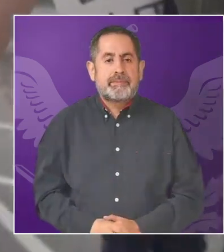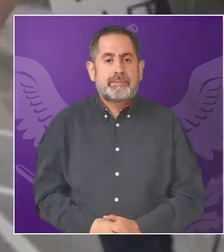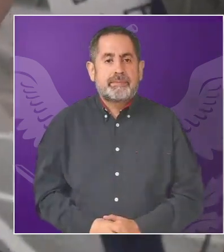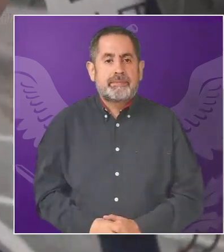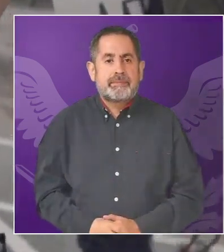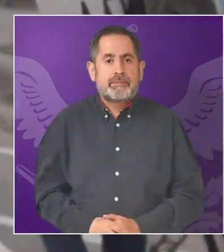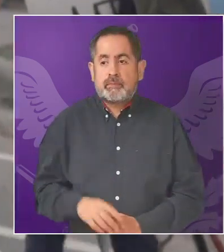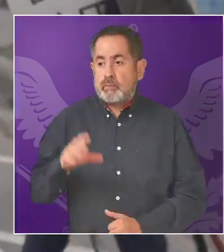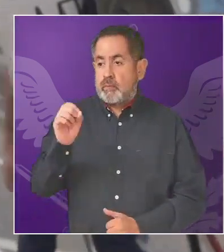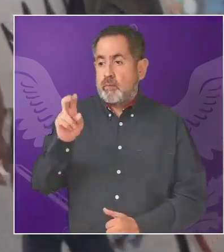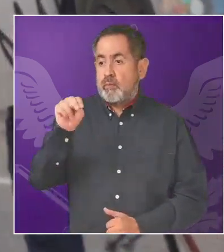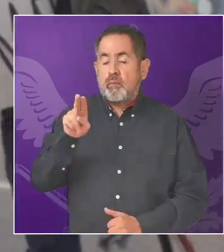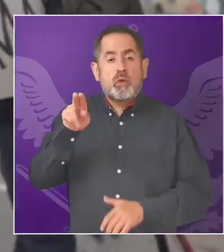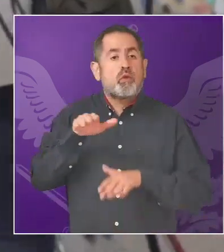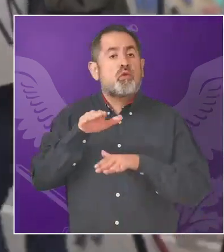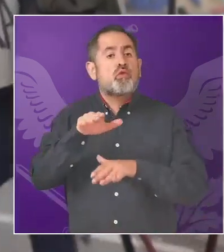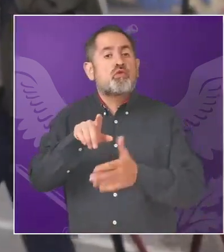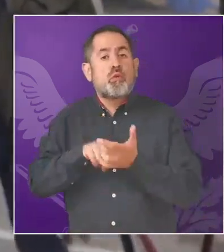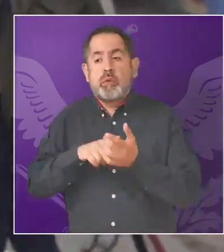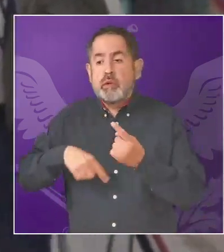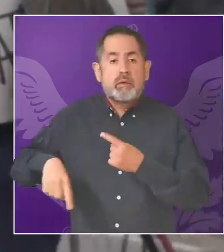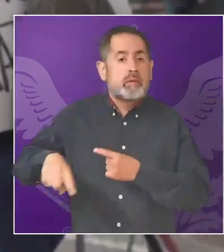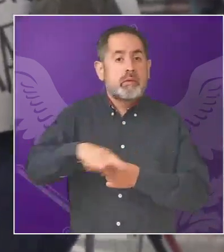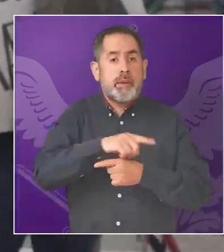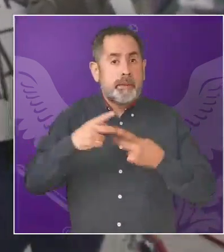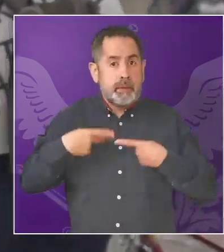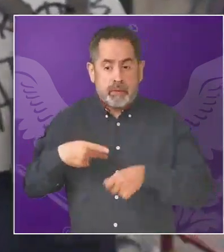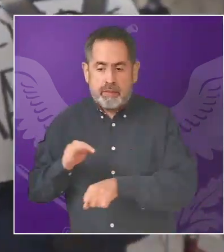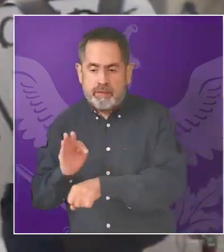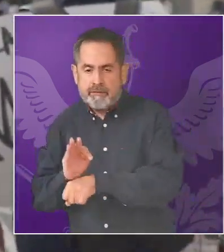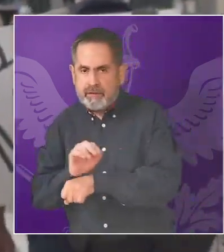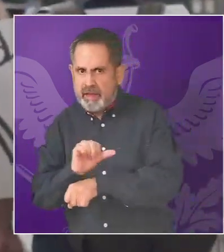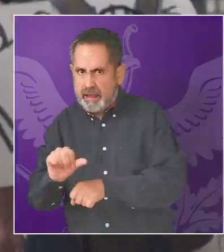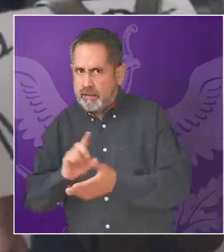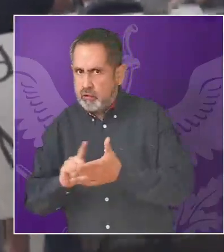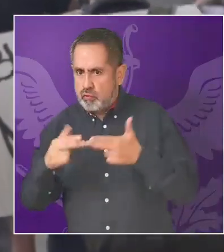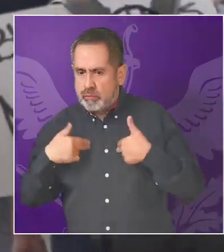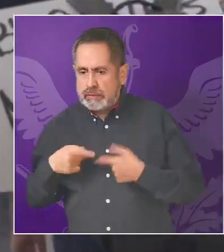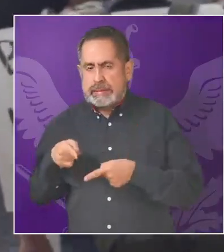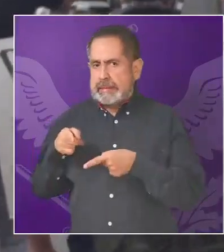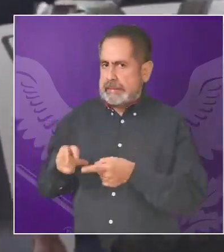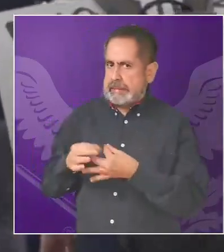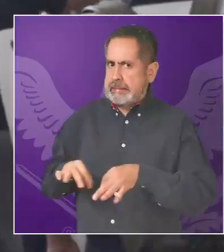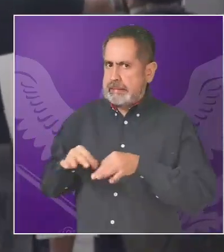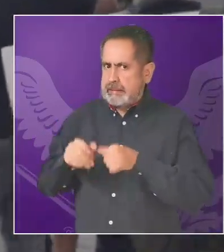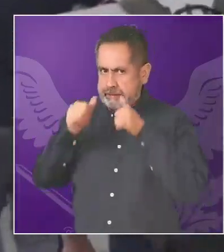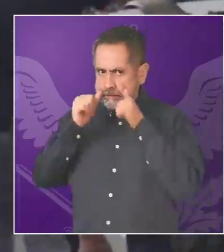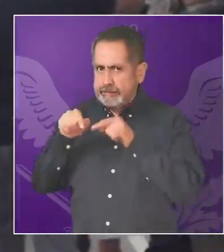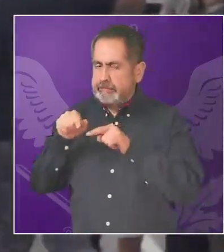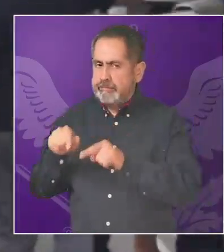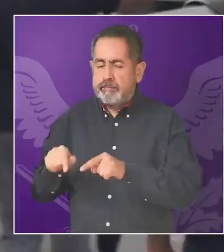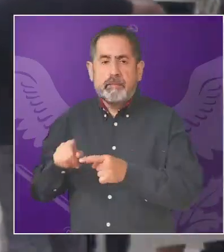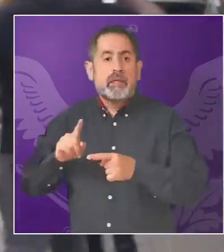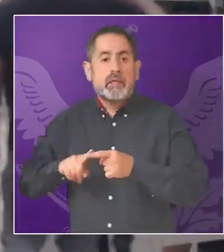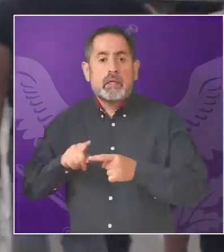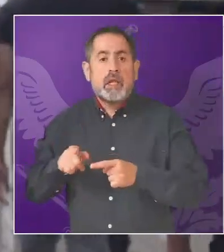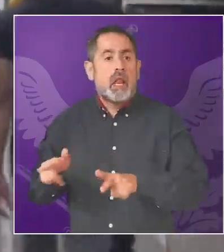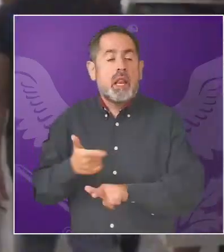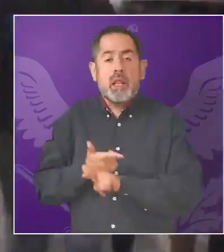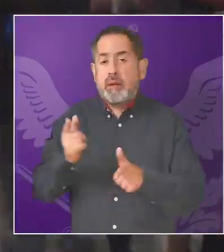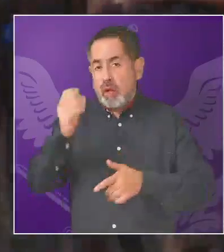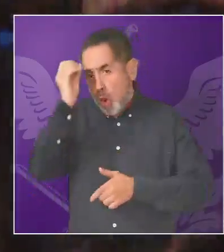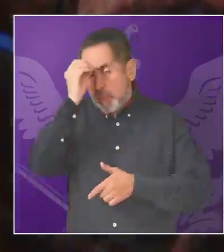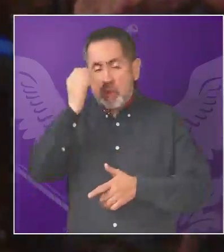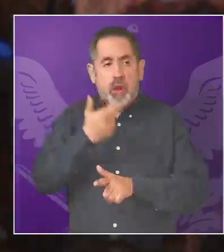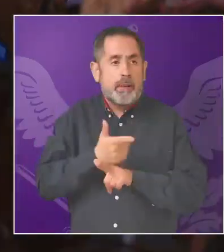La Declaración de las Naciones Unidas sobre las y los defensores de los derechos humanos reafirma sus derechos esenciales, incluidos la libertad